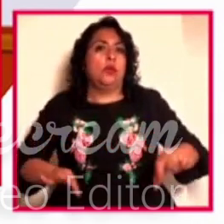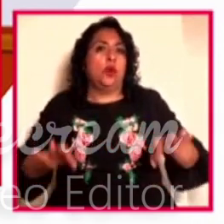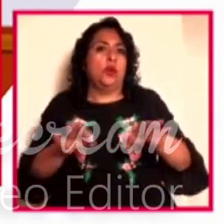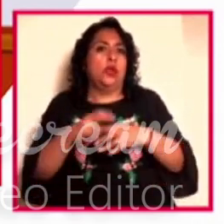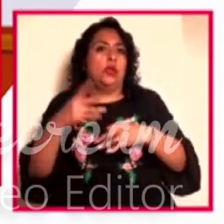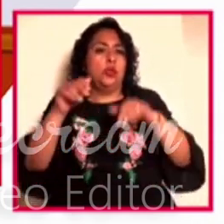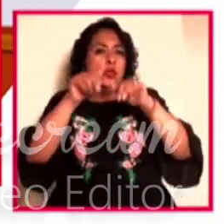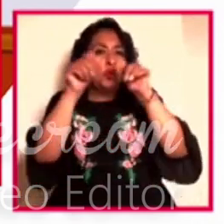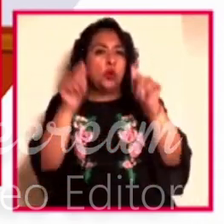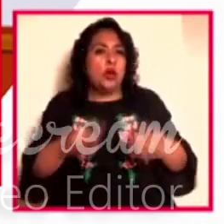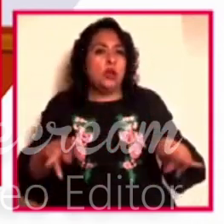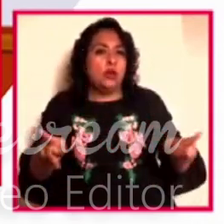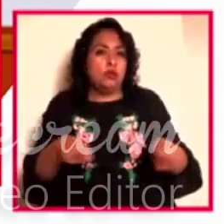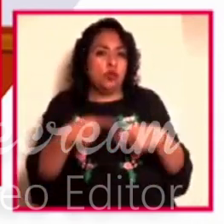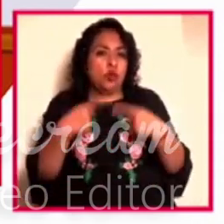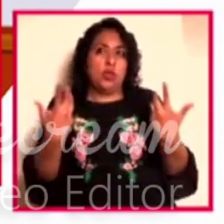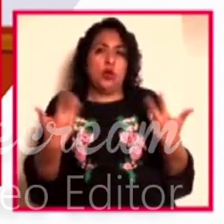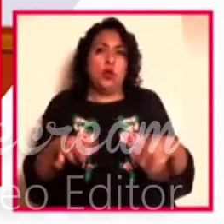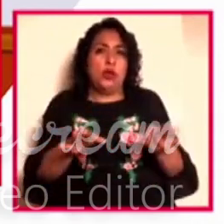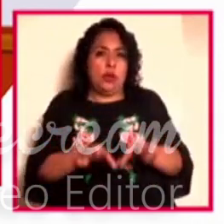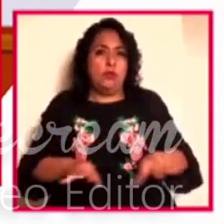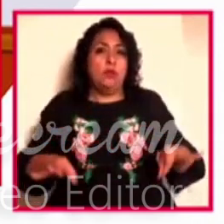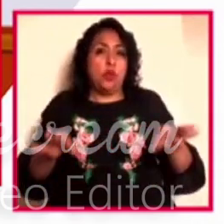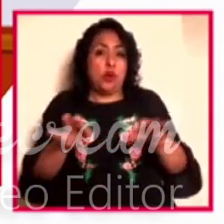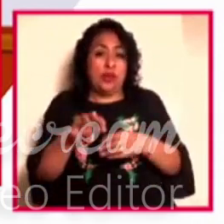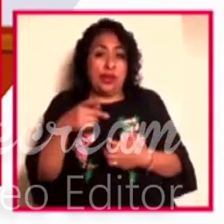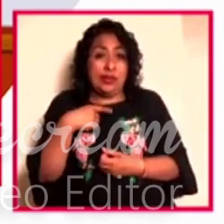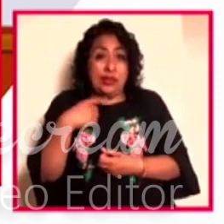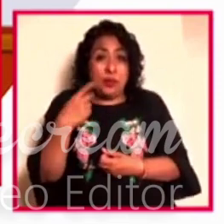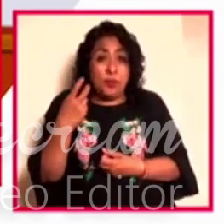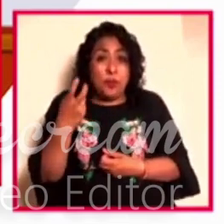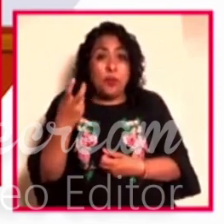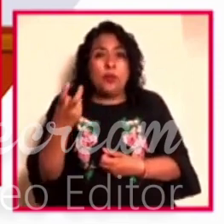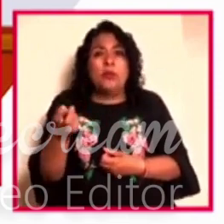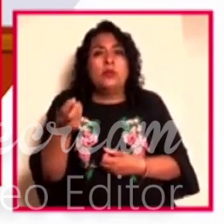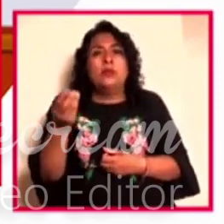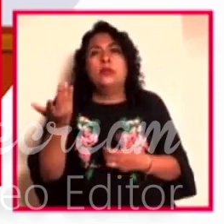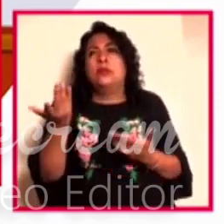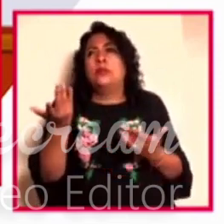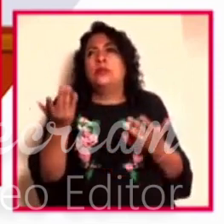¿no? Y estos detalles que